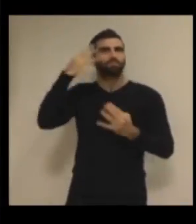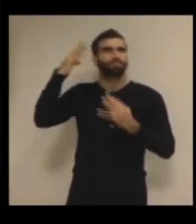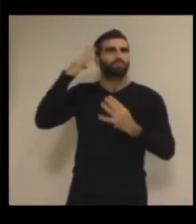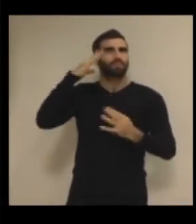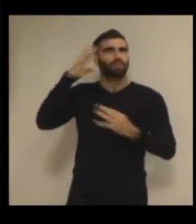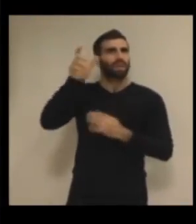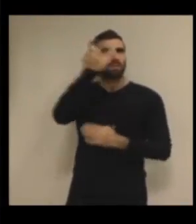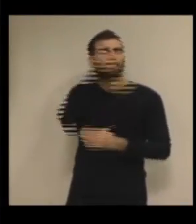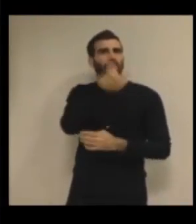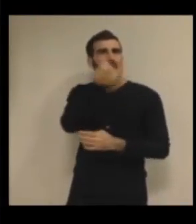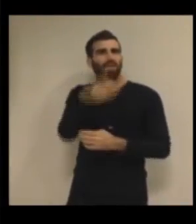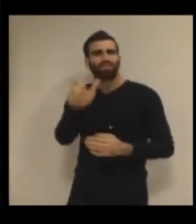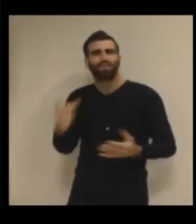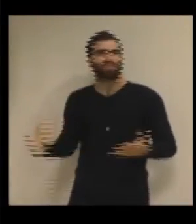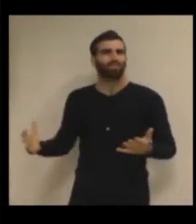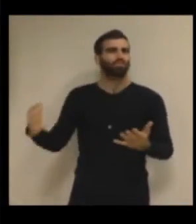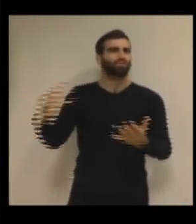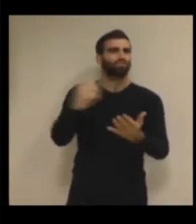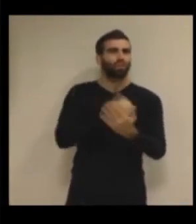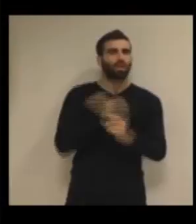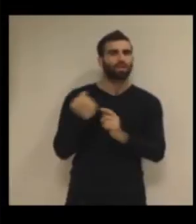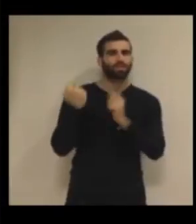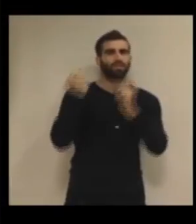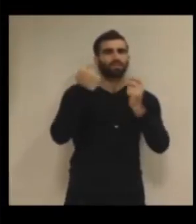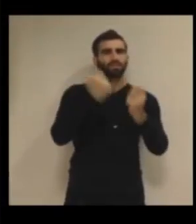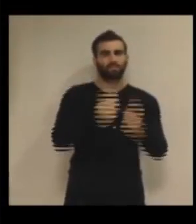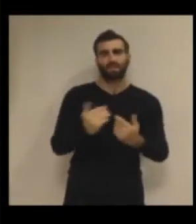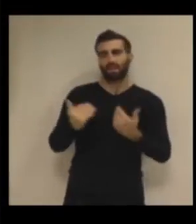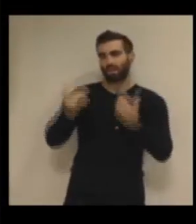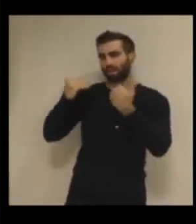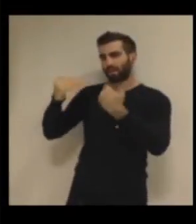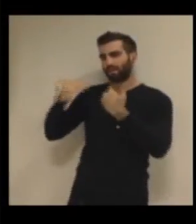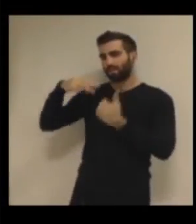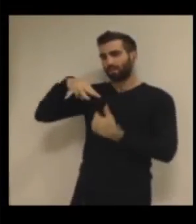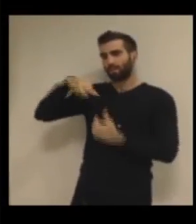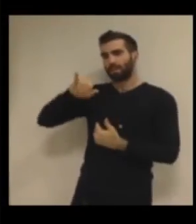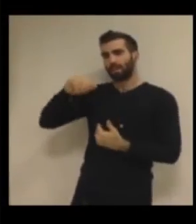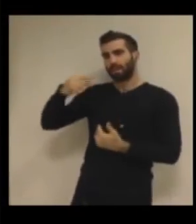para todos, ¿no? Muchas gracias, Miguel Ángel. Recordemos que